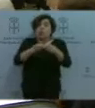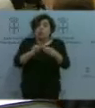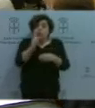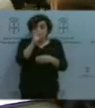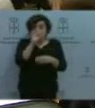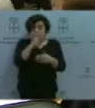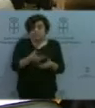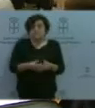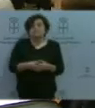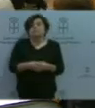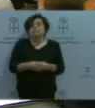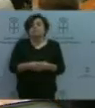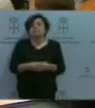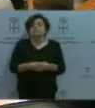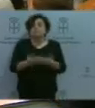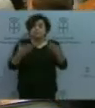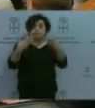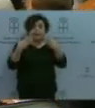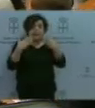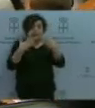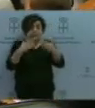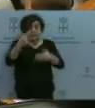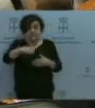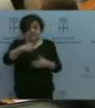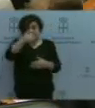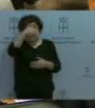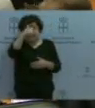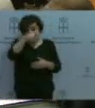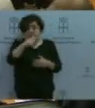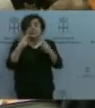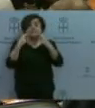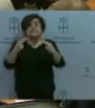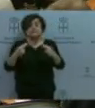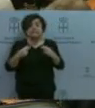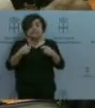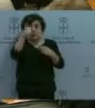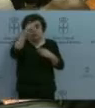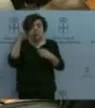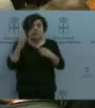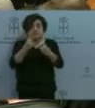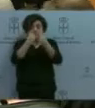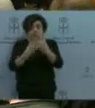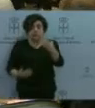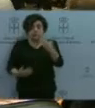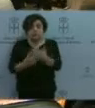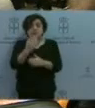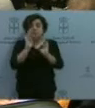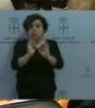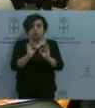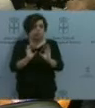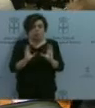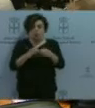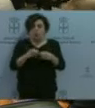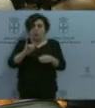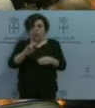Gracias, presidente. Señorías, buenos días. Desde el mismo momento en que el Grupo Parlamentario de Izquierda Unida presentó en esta Cámara esa propuesta de reforma